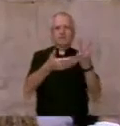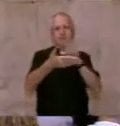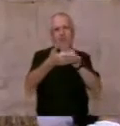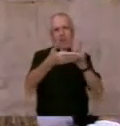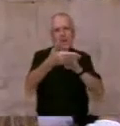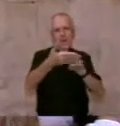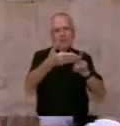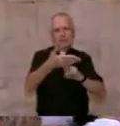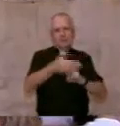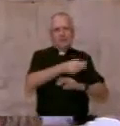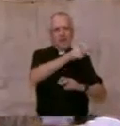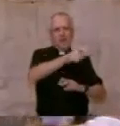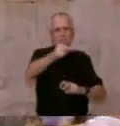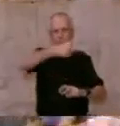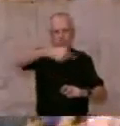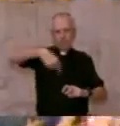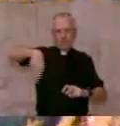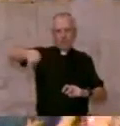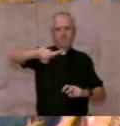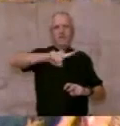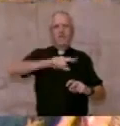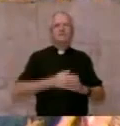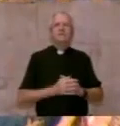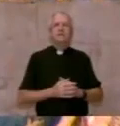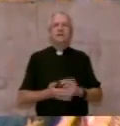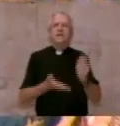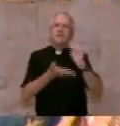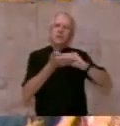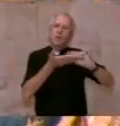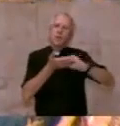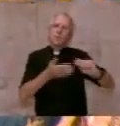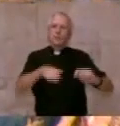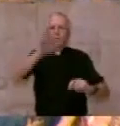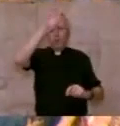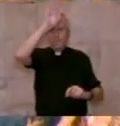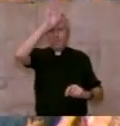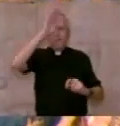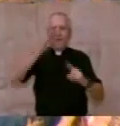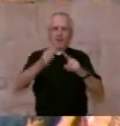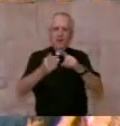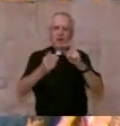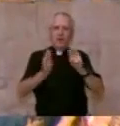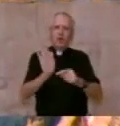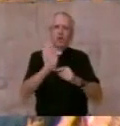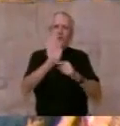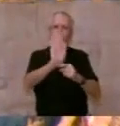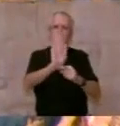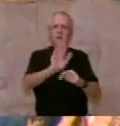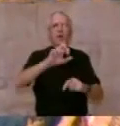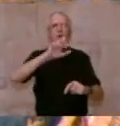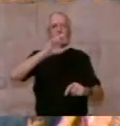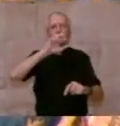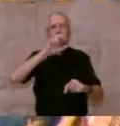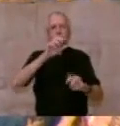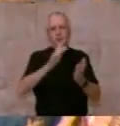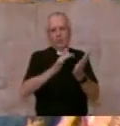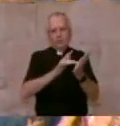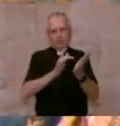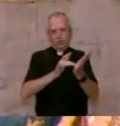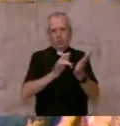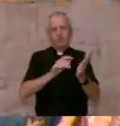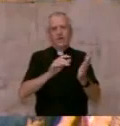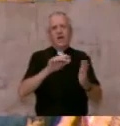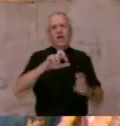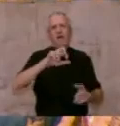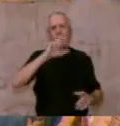el documento por el cual el Santo Padre nombra obispo de Tortosa a Monseñor Sergi